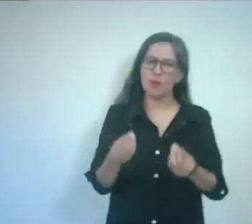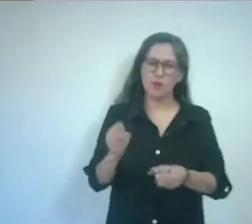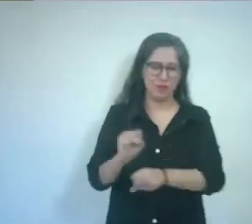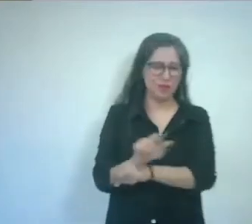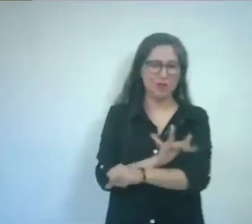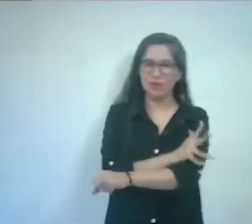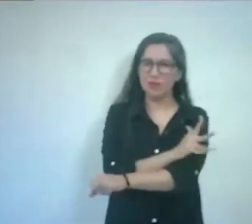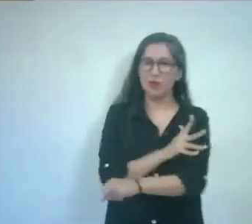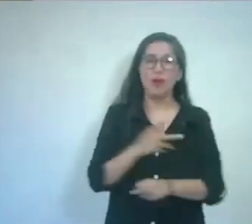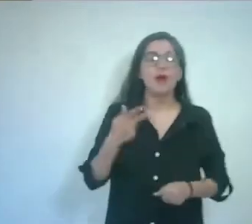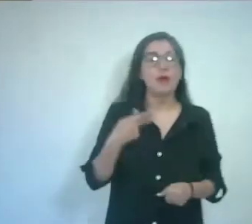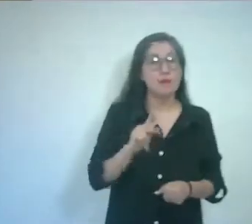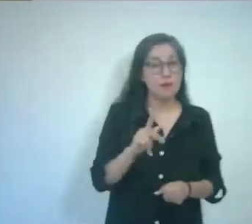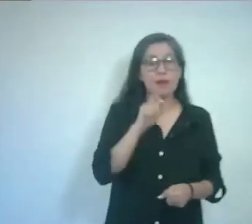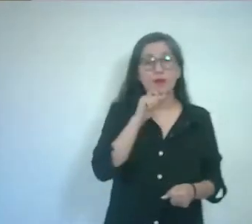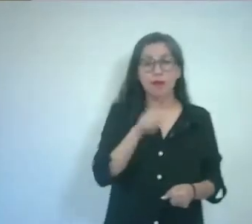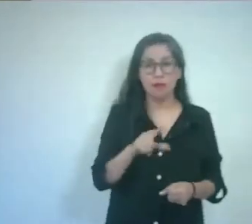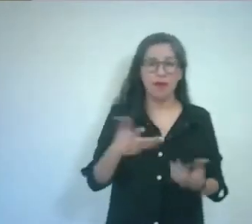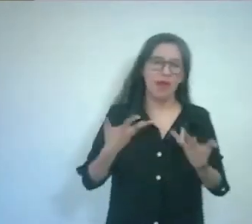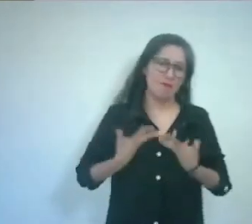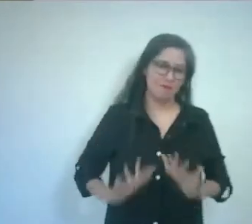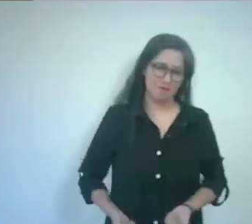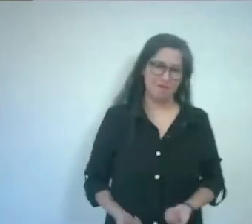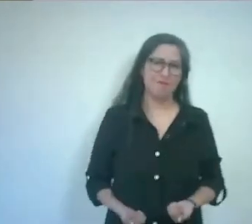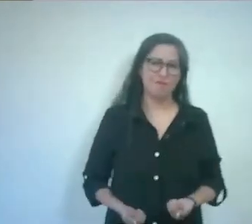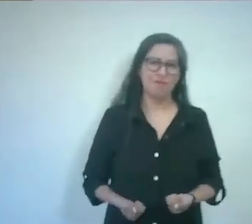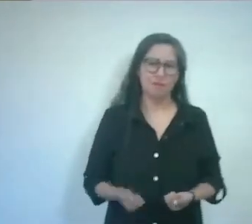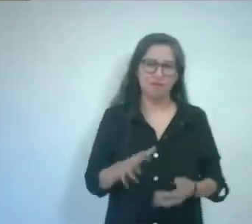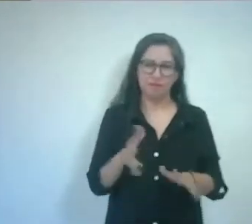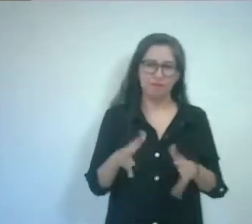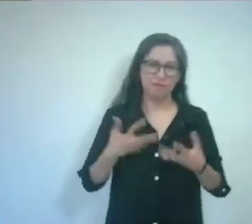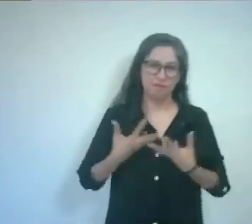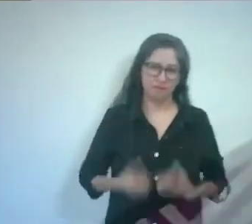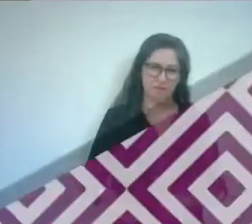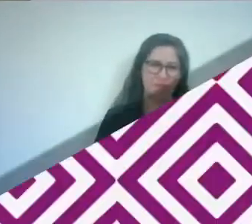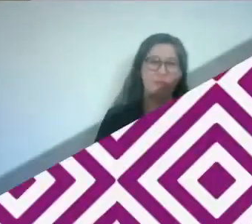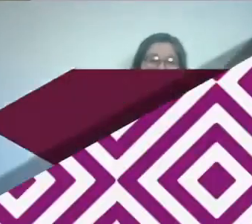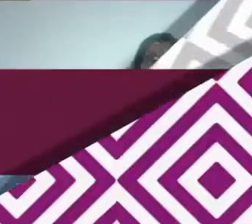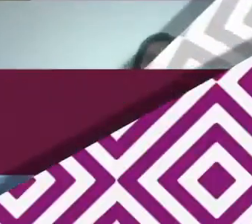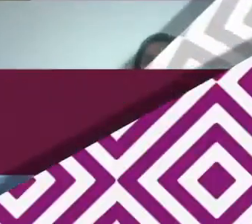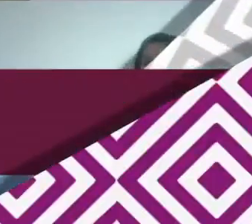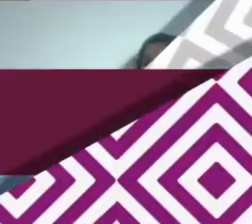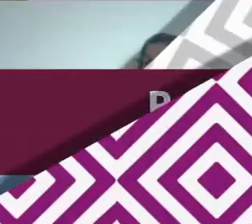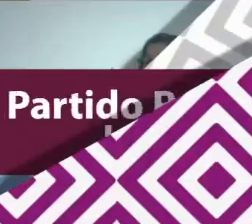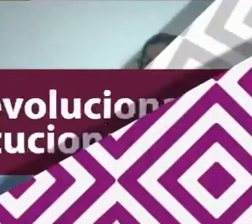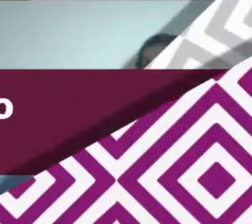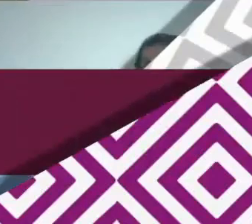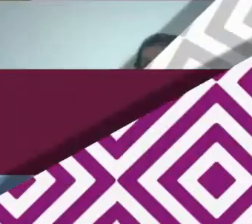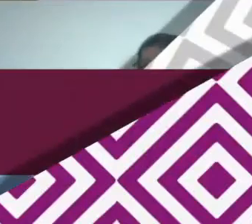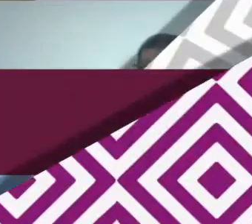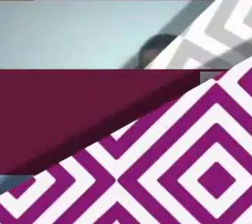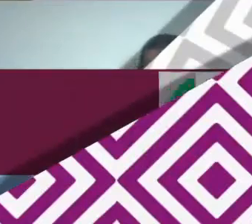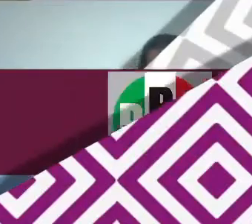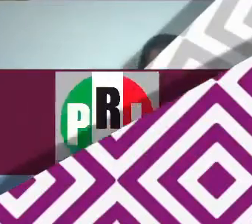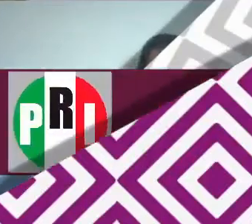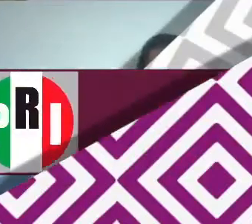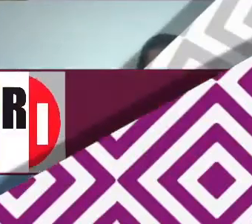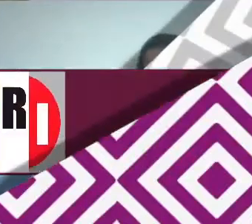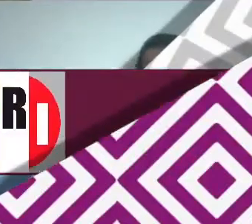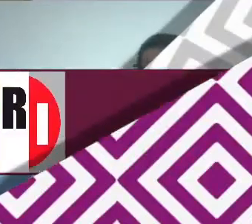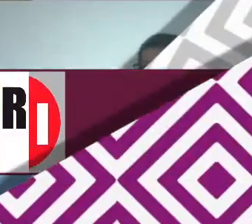también con cierta parte de desánimo, porque lo que denunciábamos el 2 de enero, desgraciadamente, se hizo una